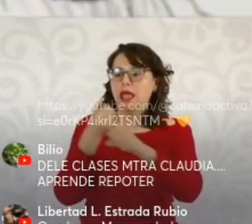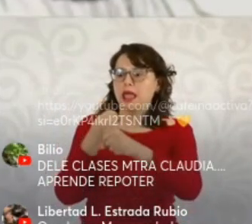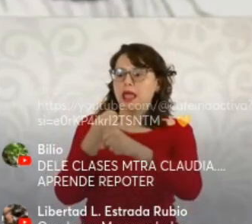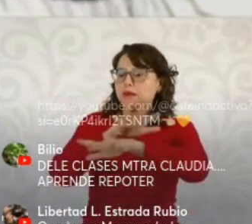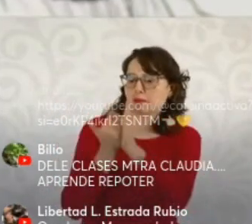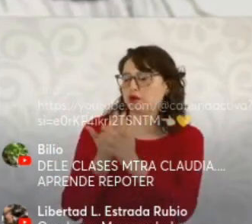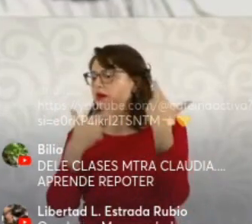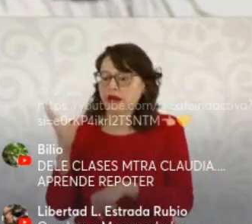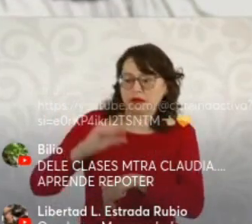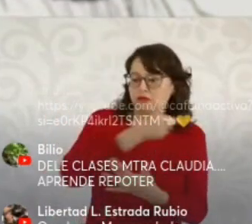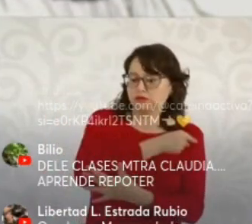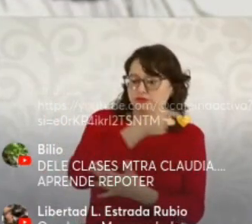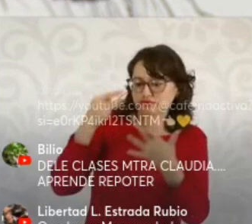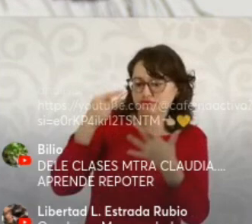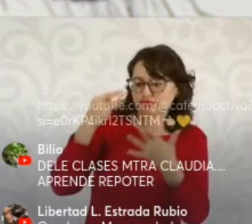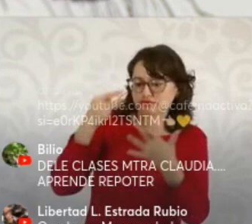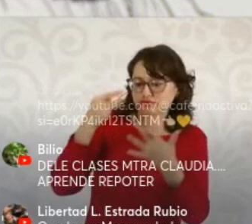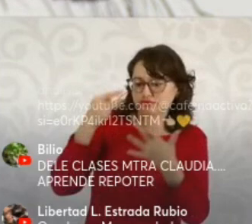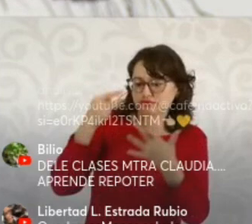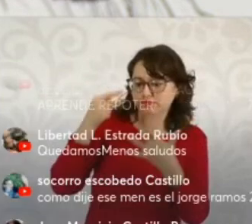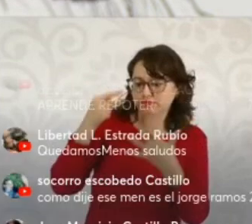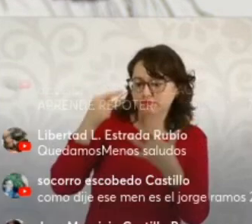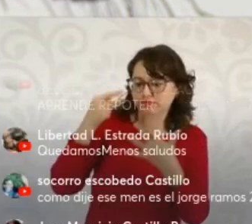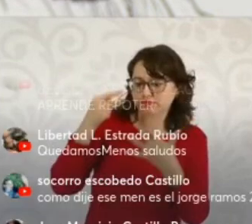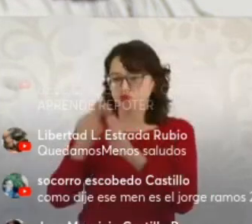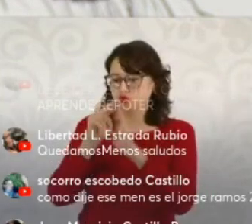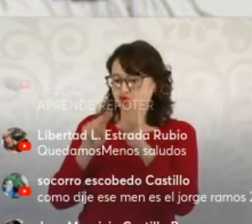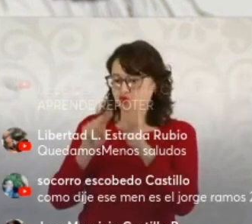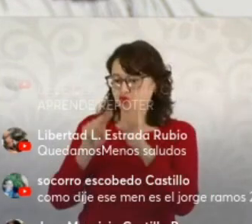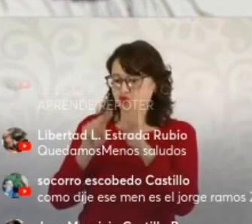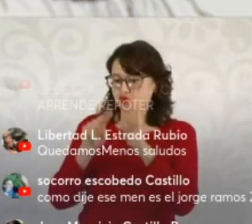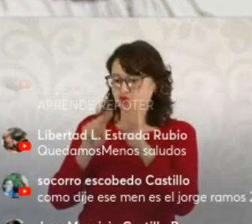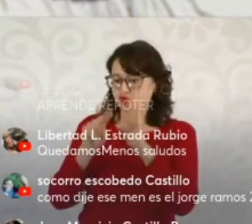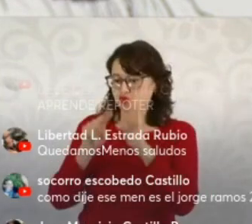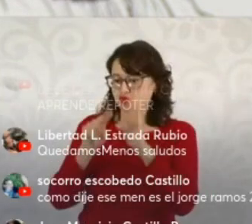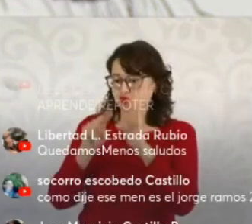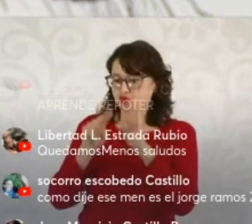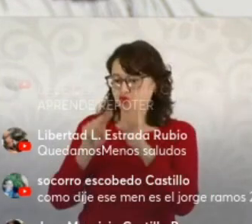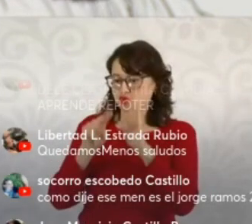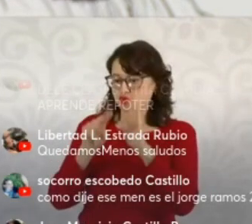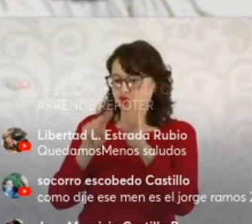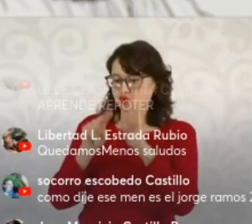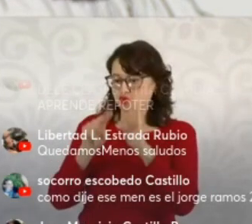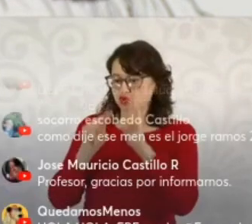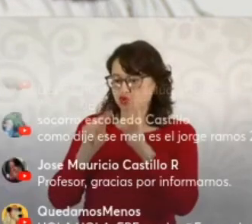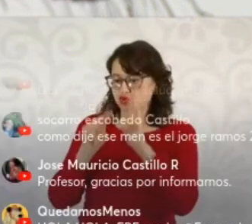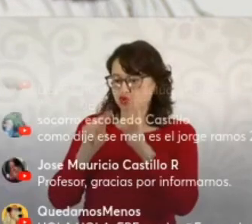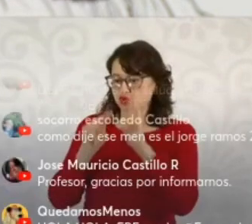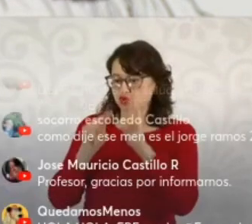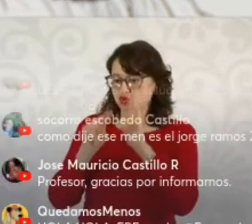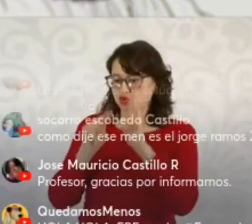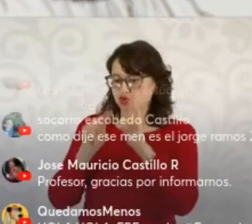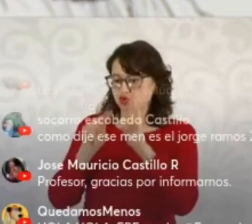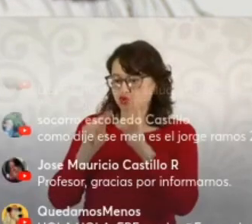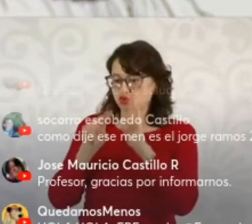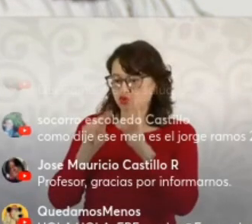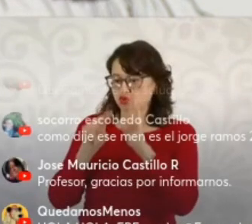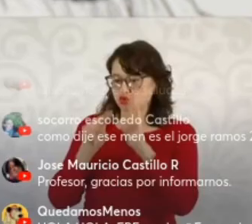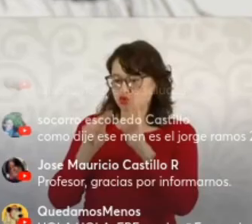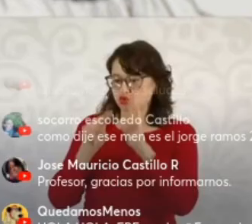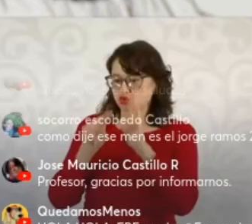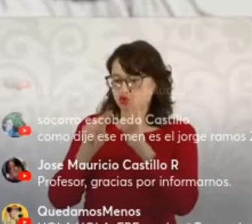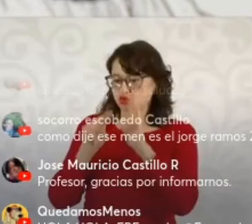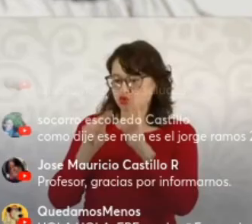impacto ambiental esté bien y que se hacen de acuerdo a la normativa vigente. No hay absolutamente nada que